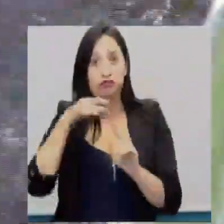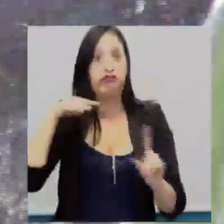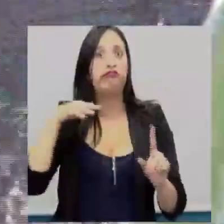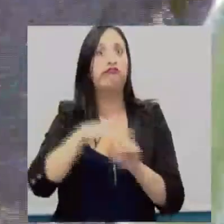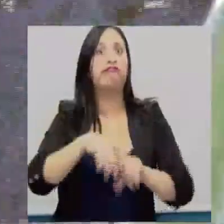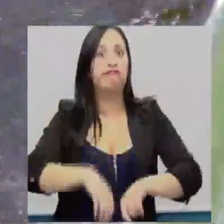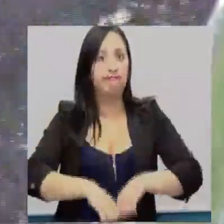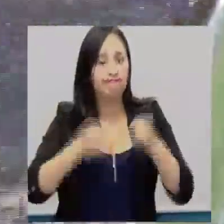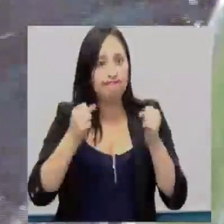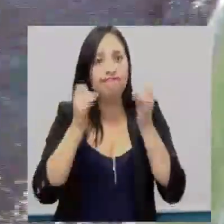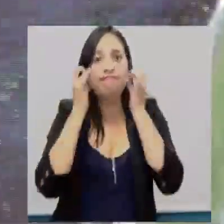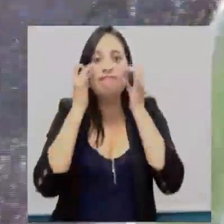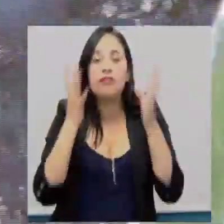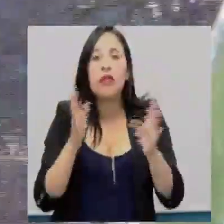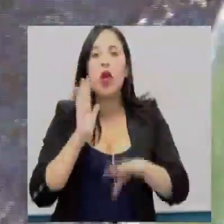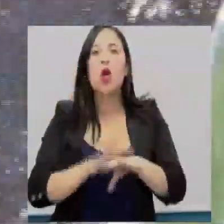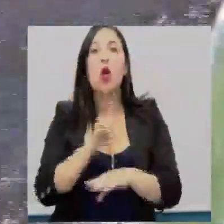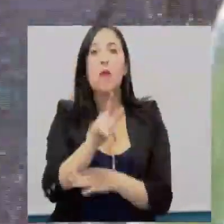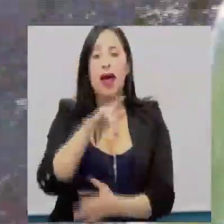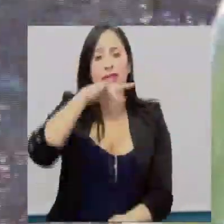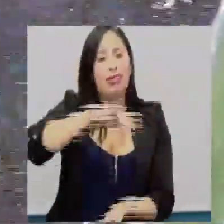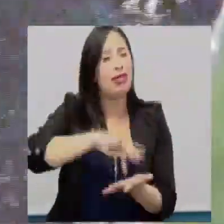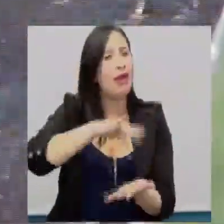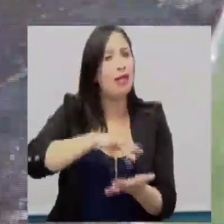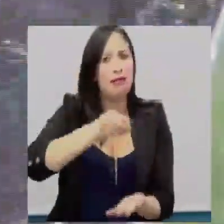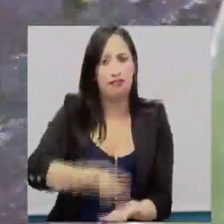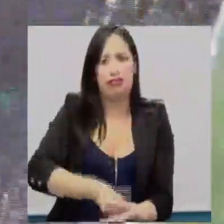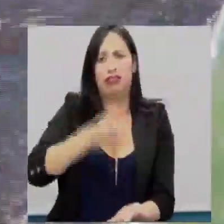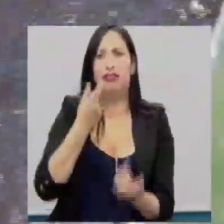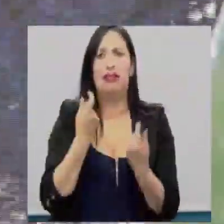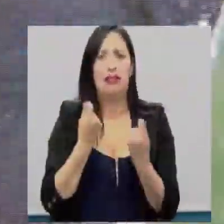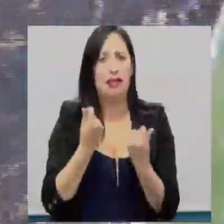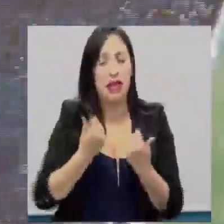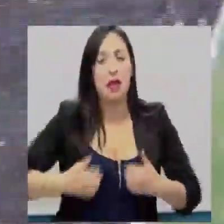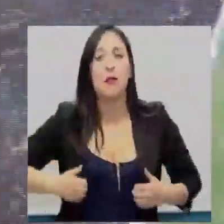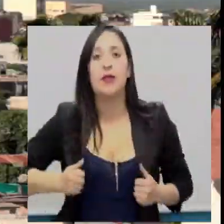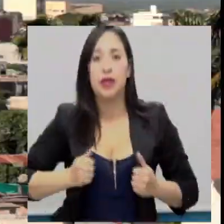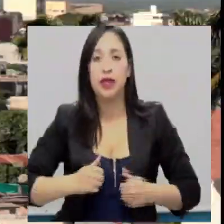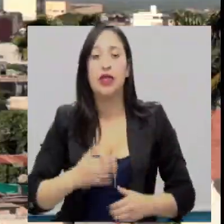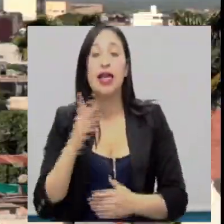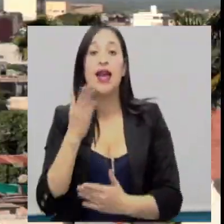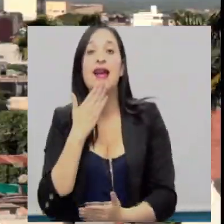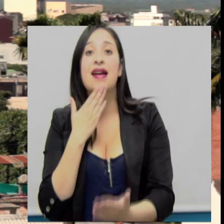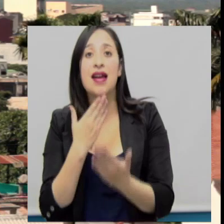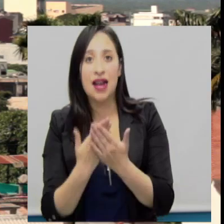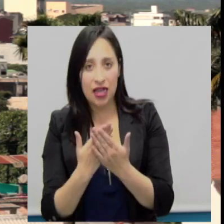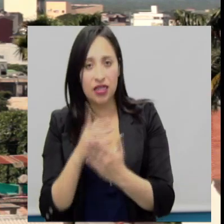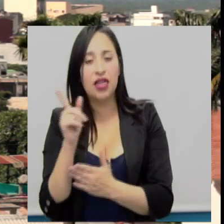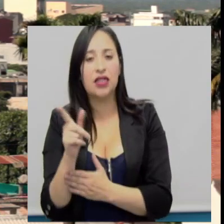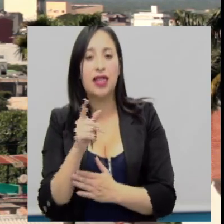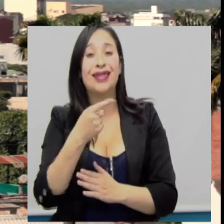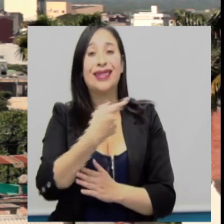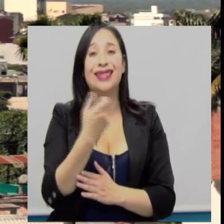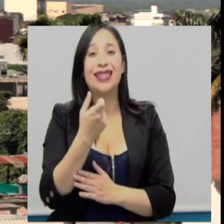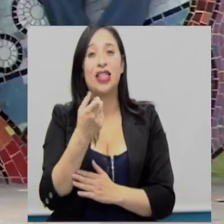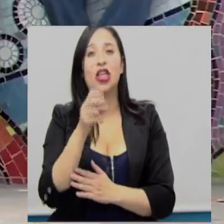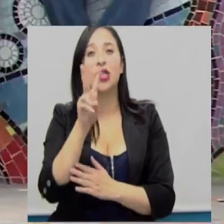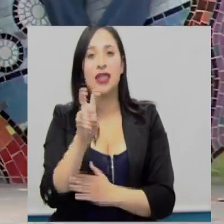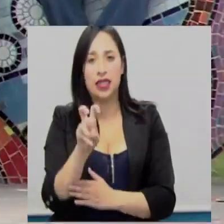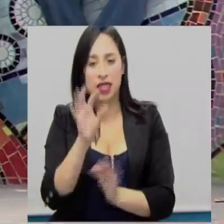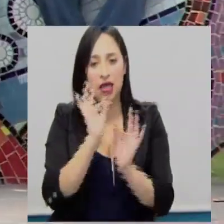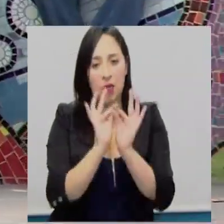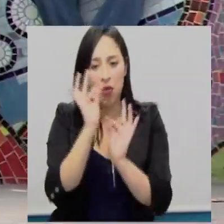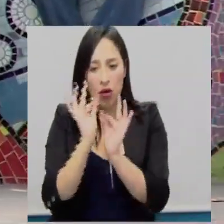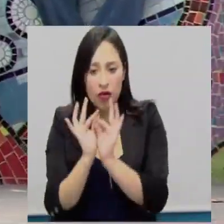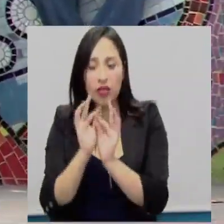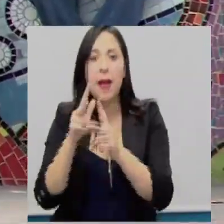varios municipios debido al alto endeudamiento al que se sometieron. Gracias a una auditoría en 27 de los 117